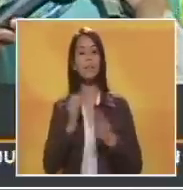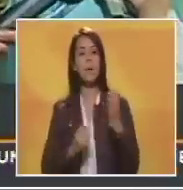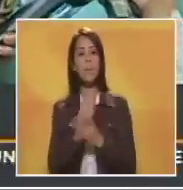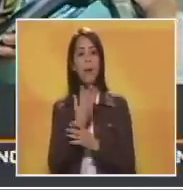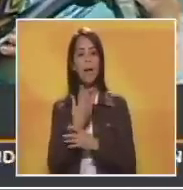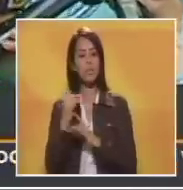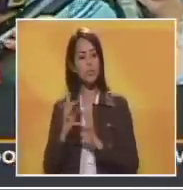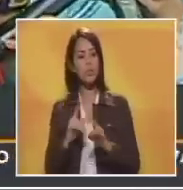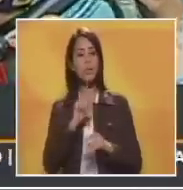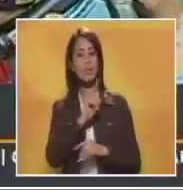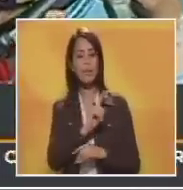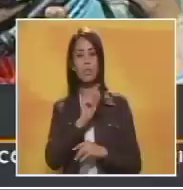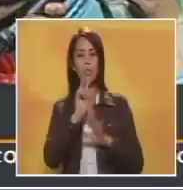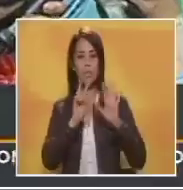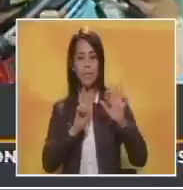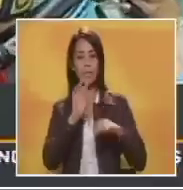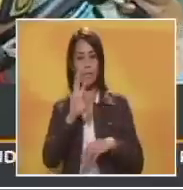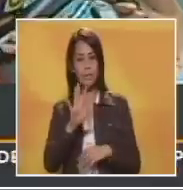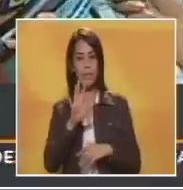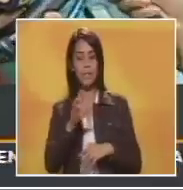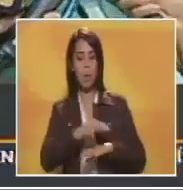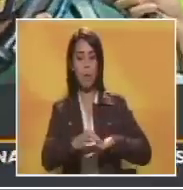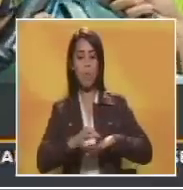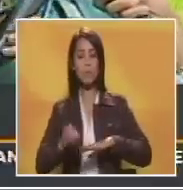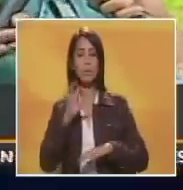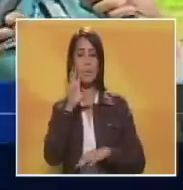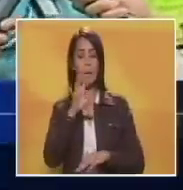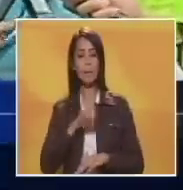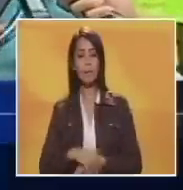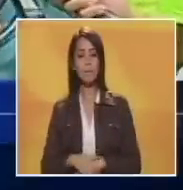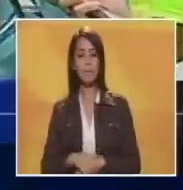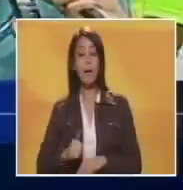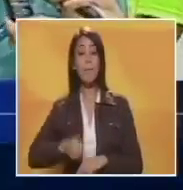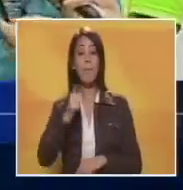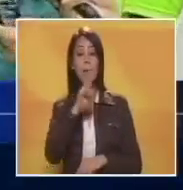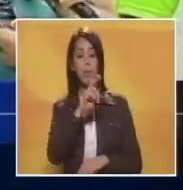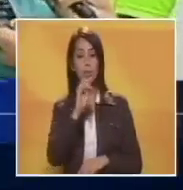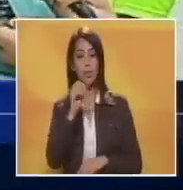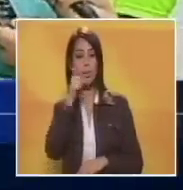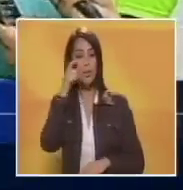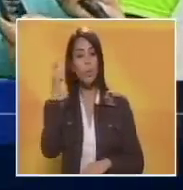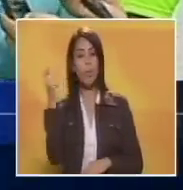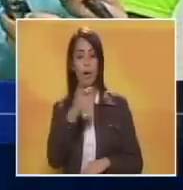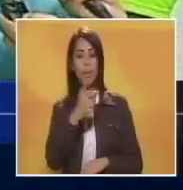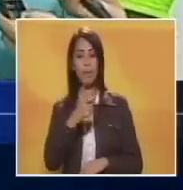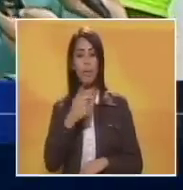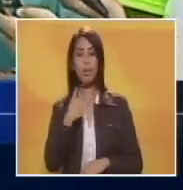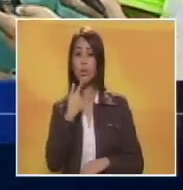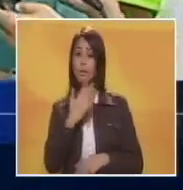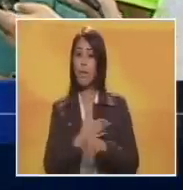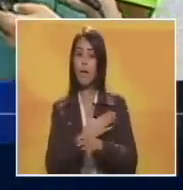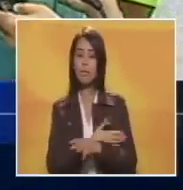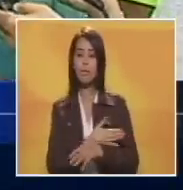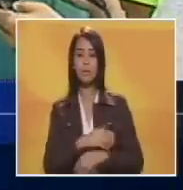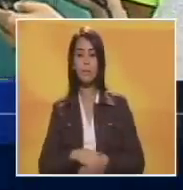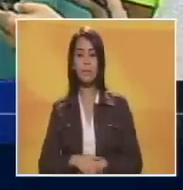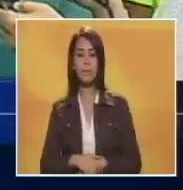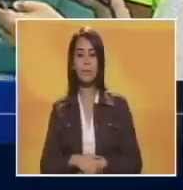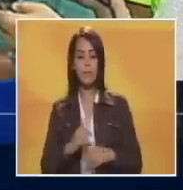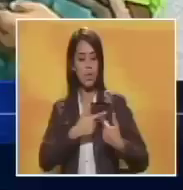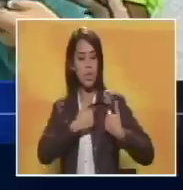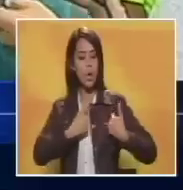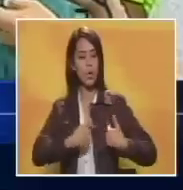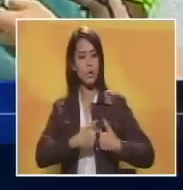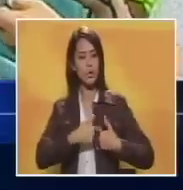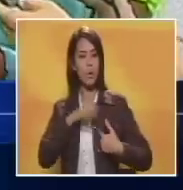recorriendo 175 municipios del país? Así es, vamos a recorrer más de 200 pueblos, con lo que te dije, bueno, yendo al corazón